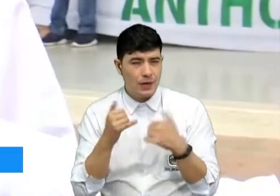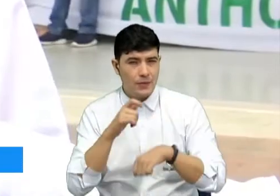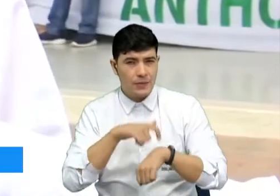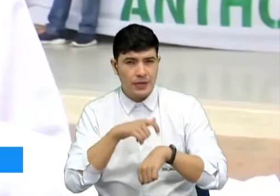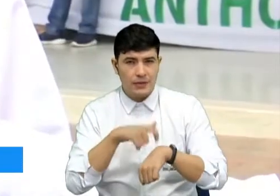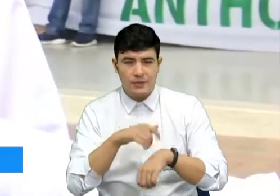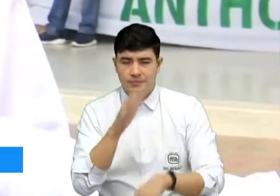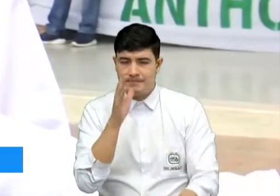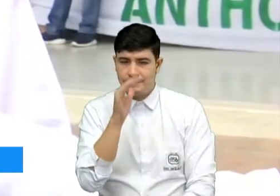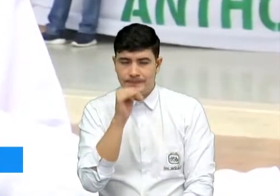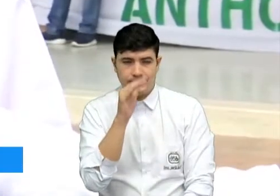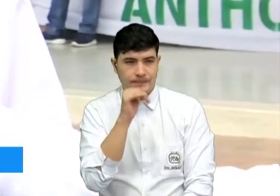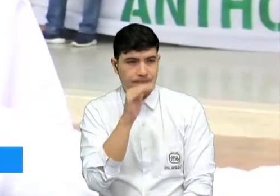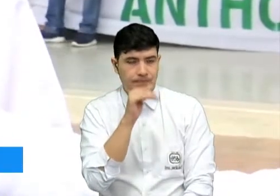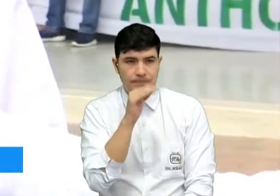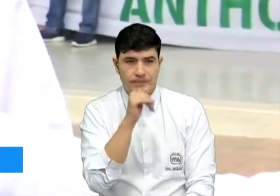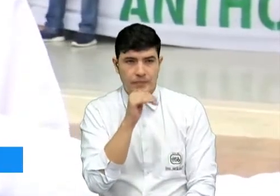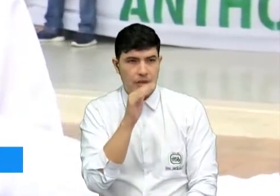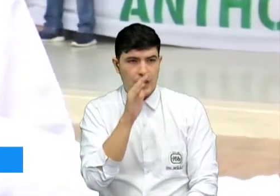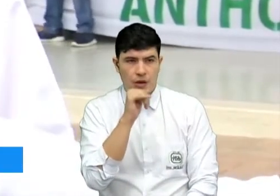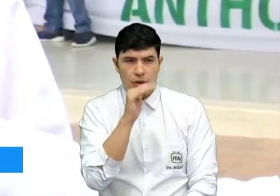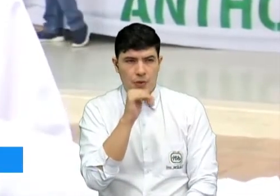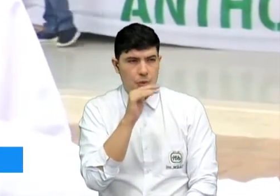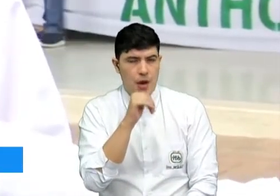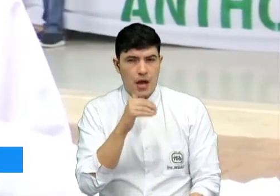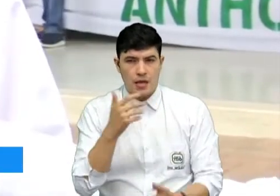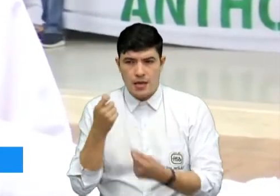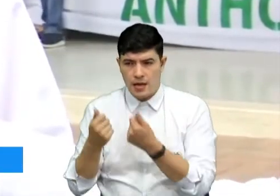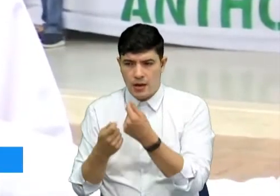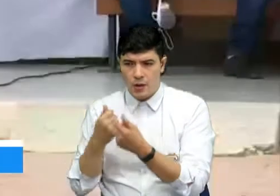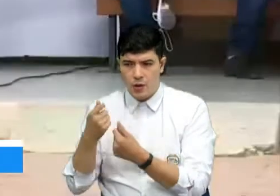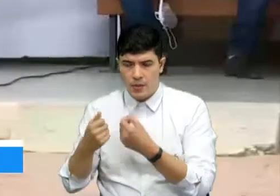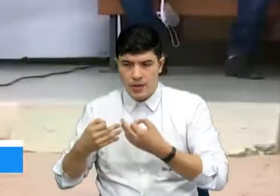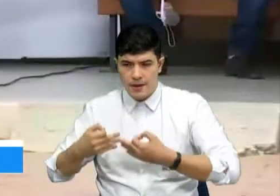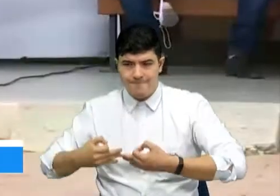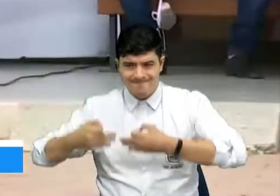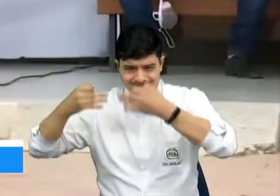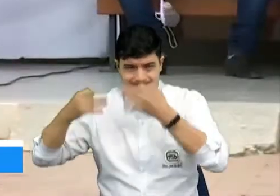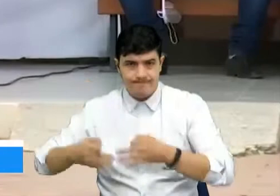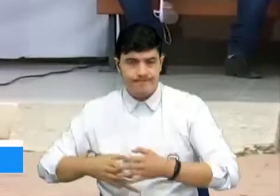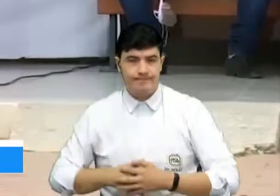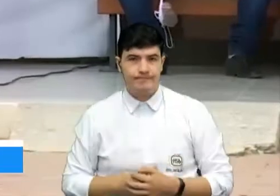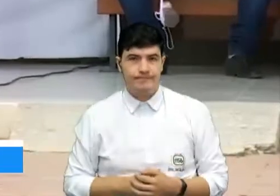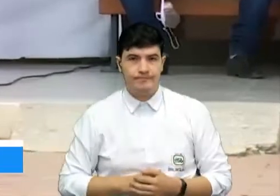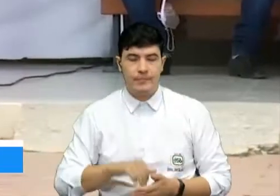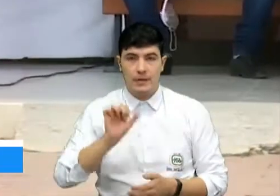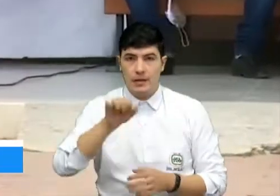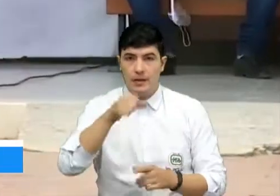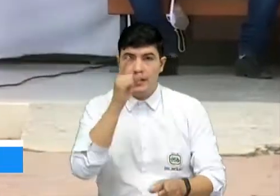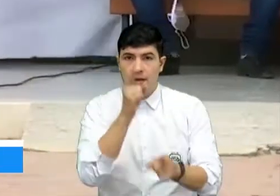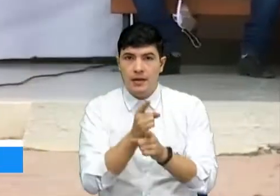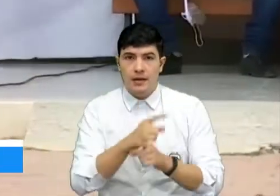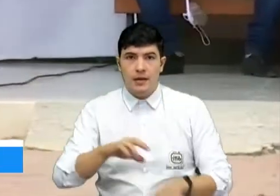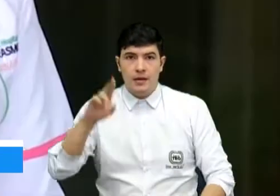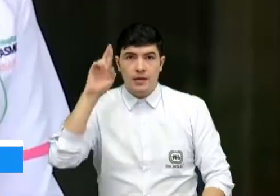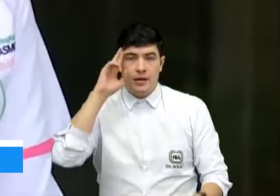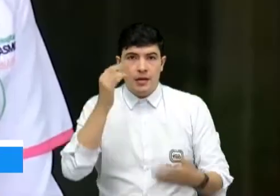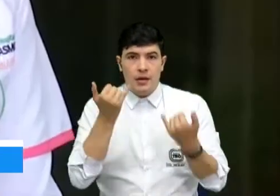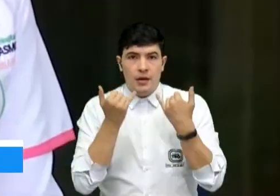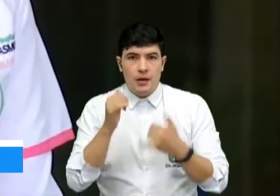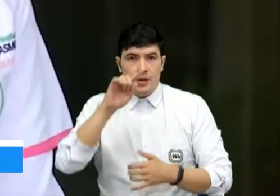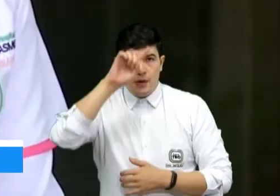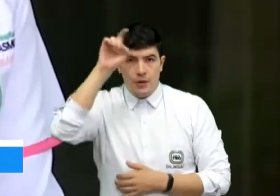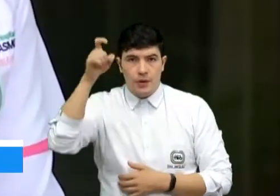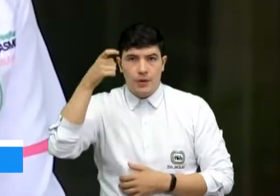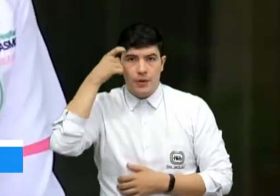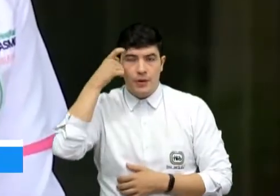hay esa fluidez económica como se sigue manifestando. Entre tanto, hicieron un llamado al gobierno nacional para girar los recursos